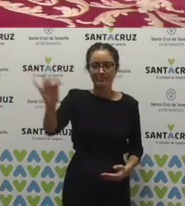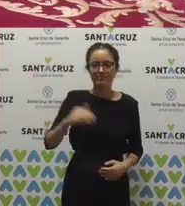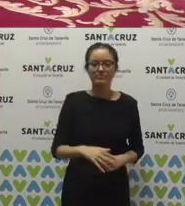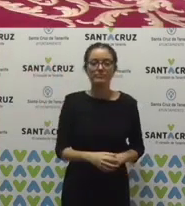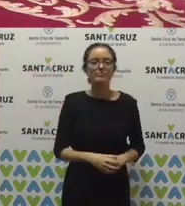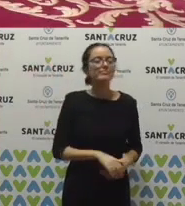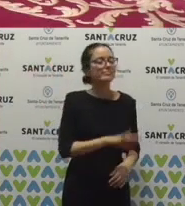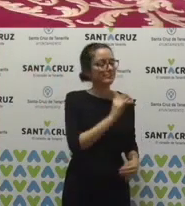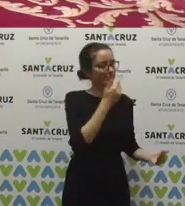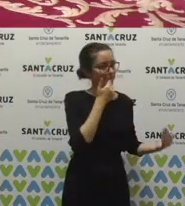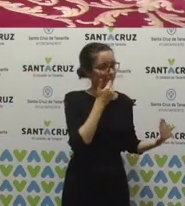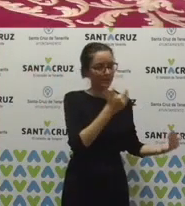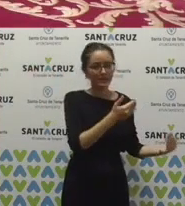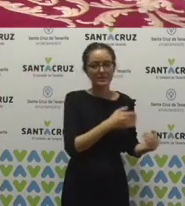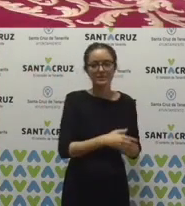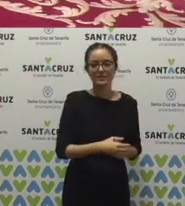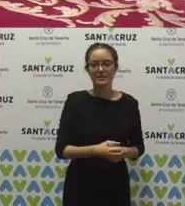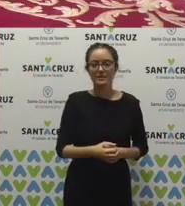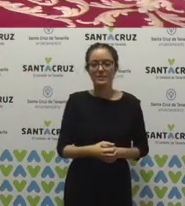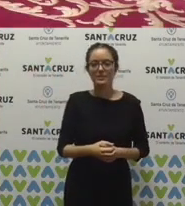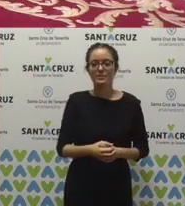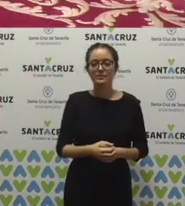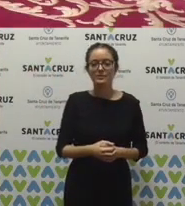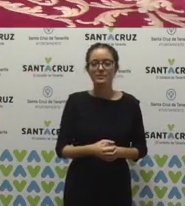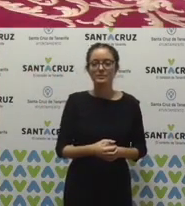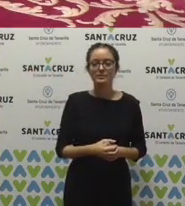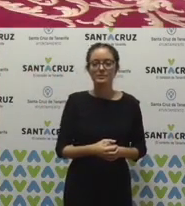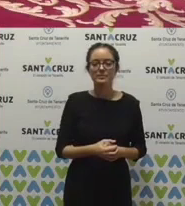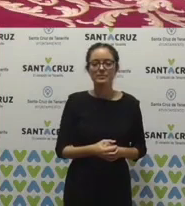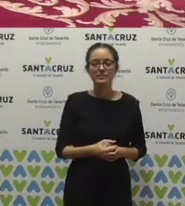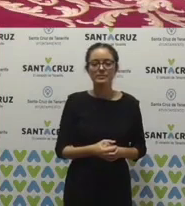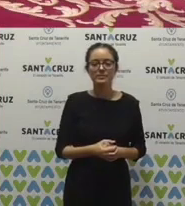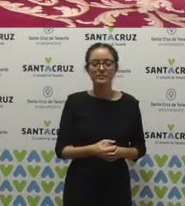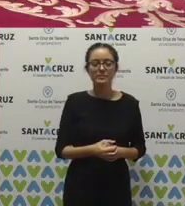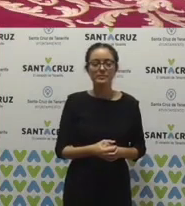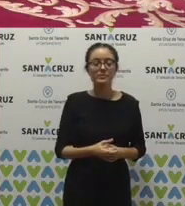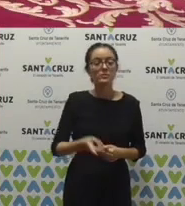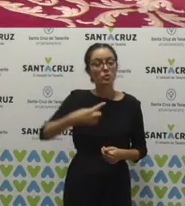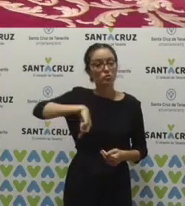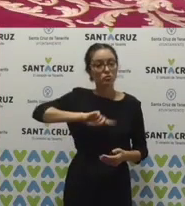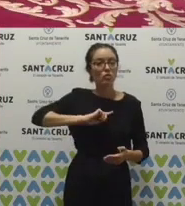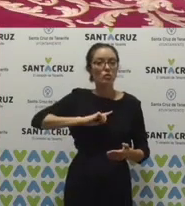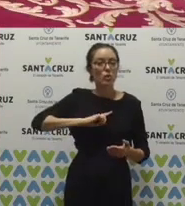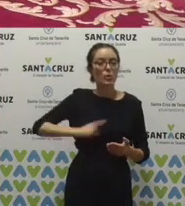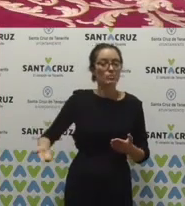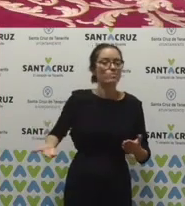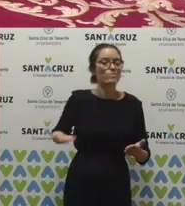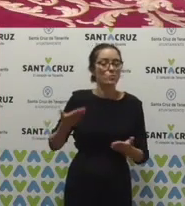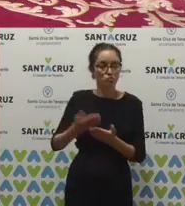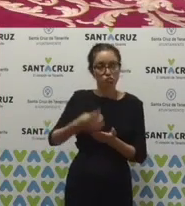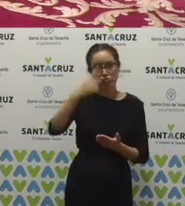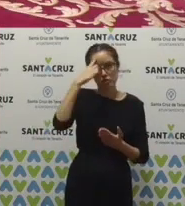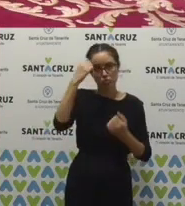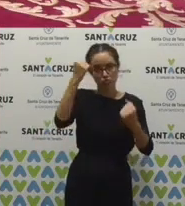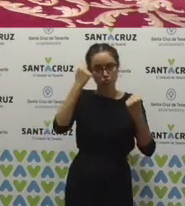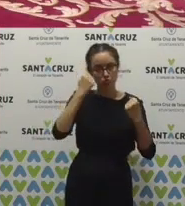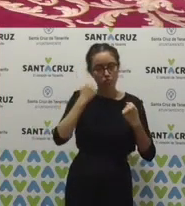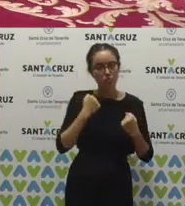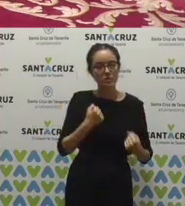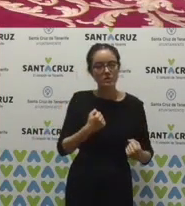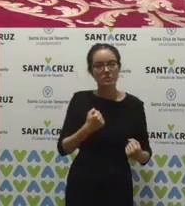sí muchas gracias señor alcaldesa la verdad tenemos una moción institucional que hemos aprobado hace